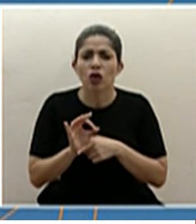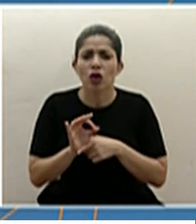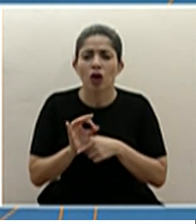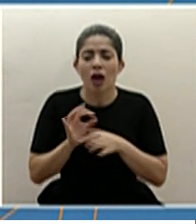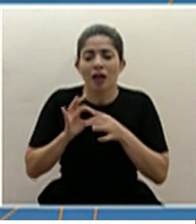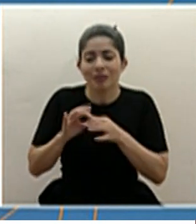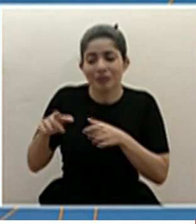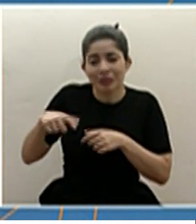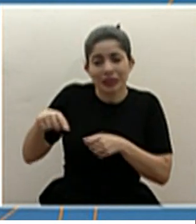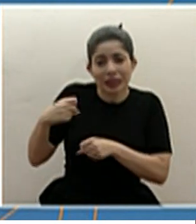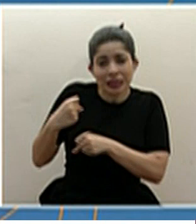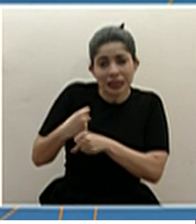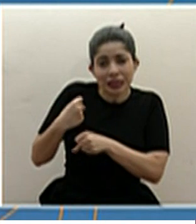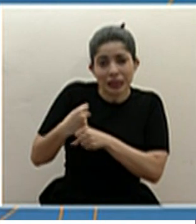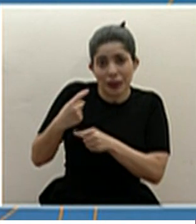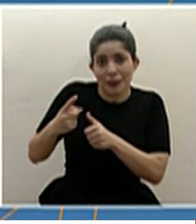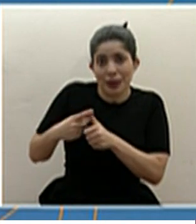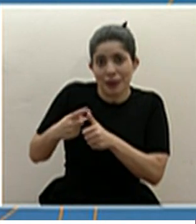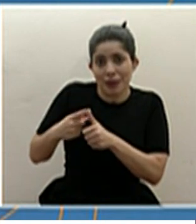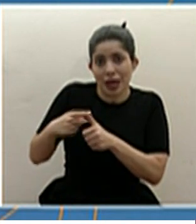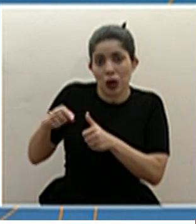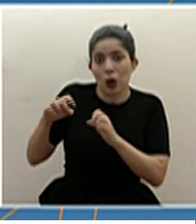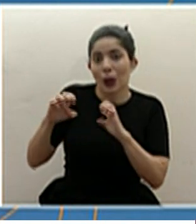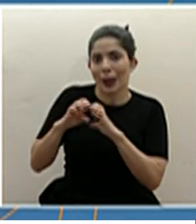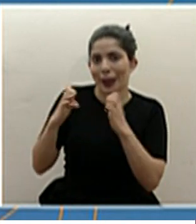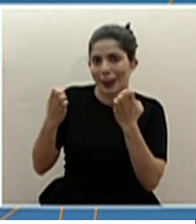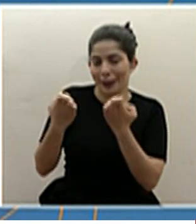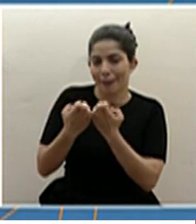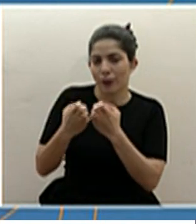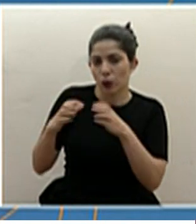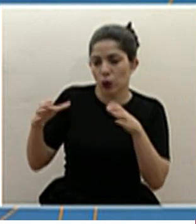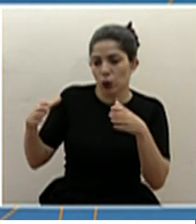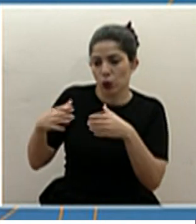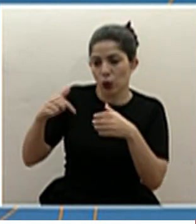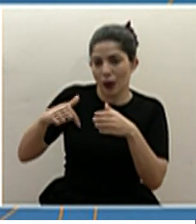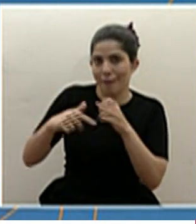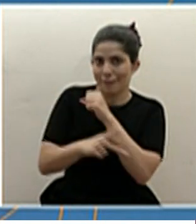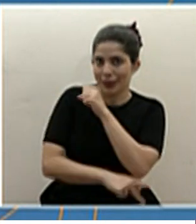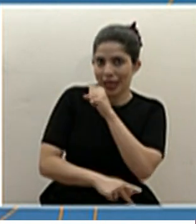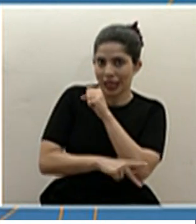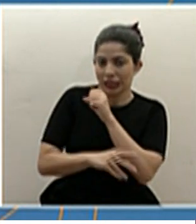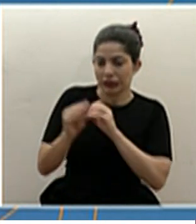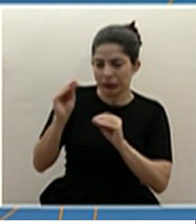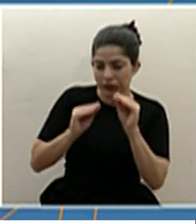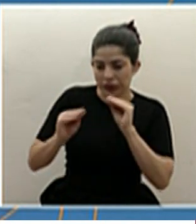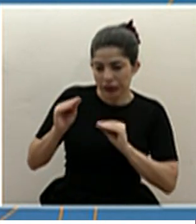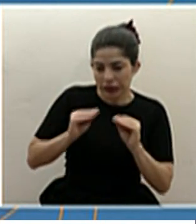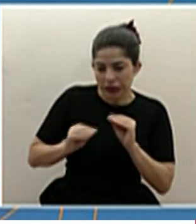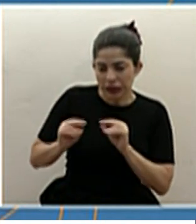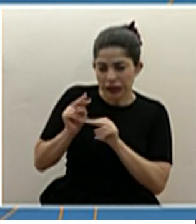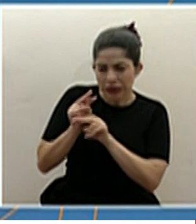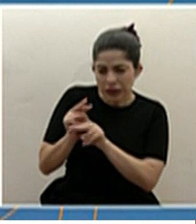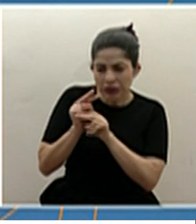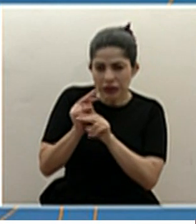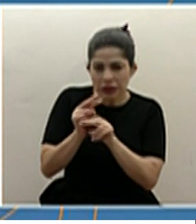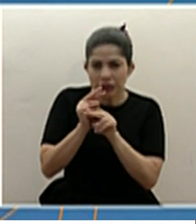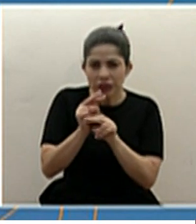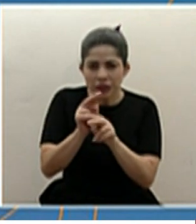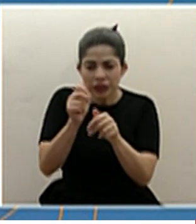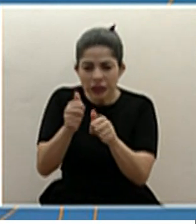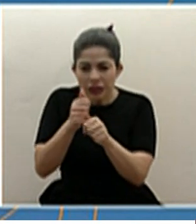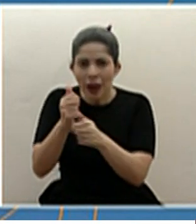ese trabajo que hicimos primero en equipo en nuestro país, con un seguimiento muy cercano